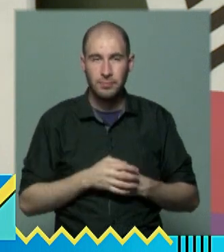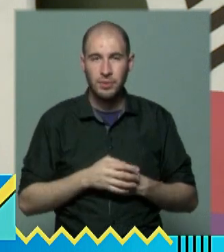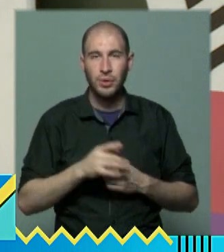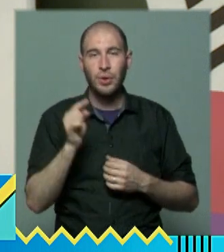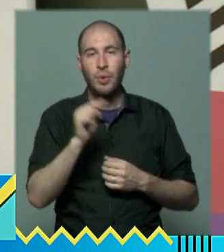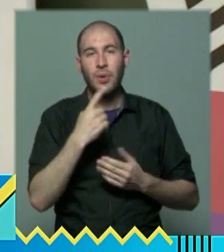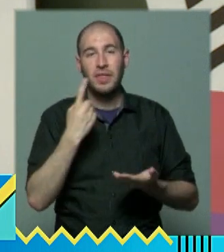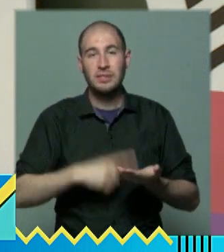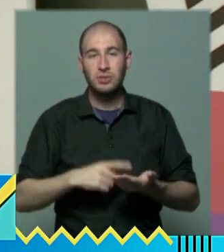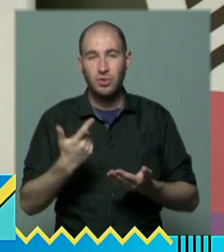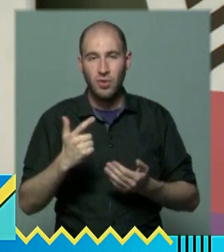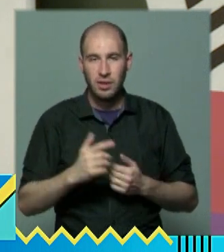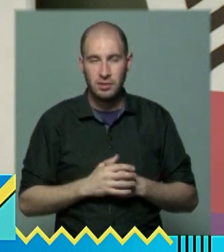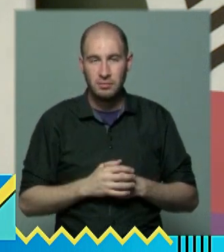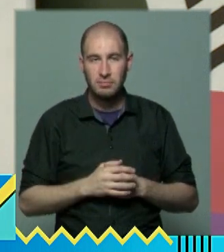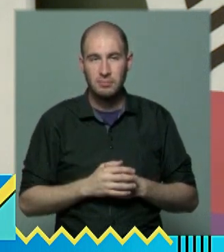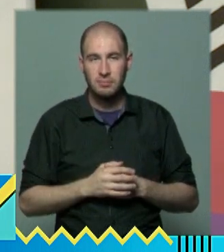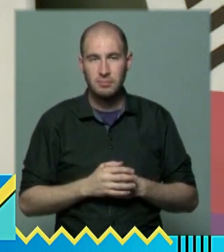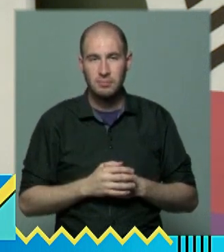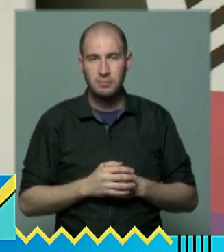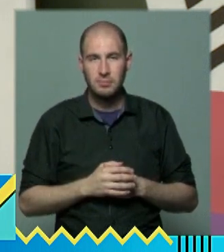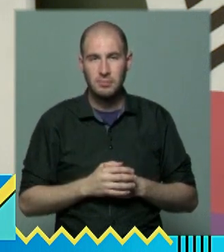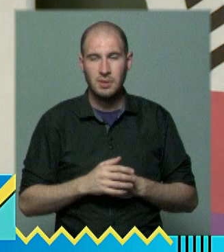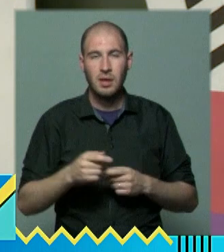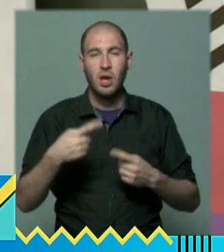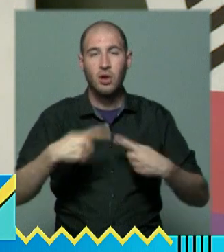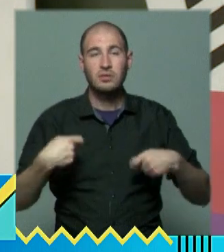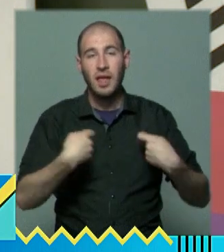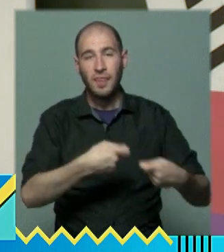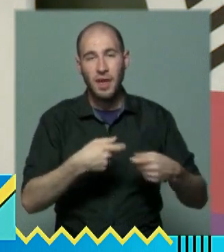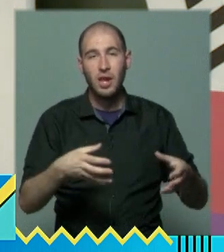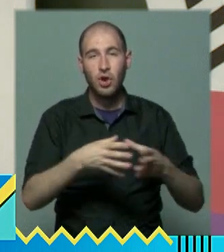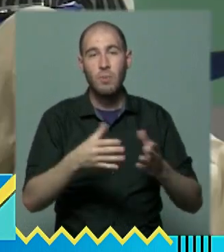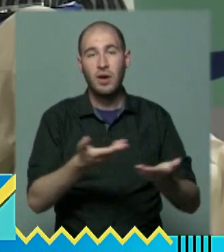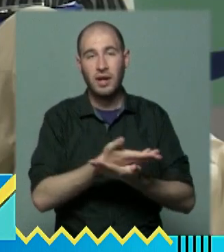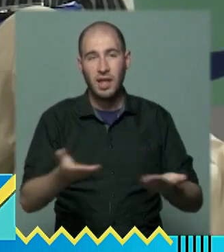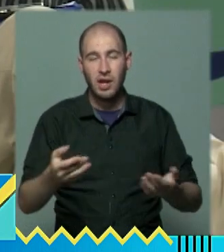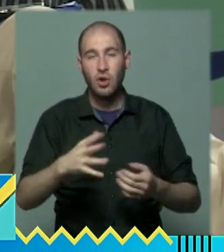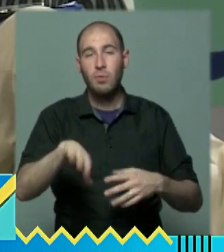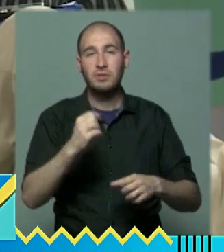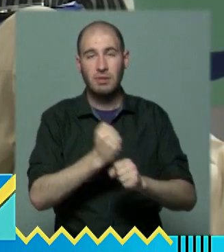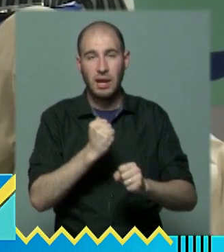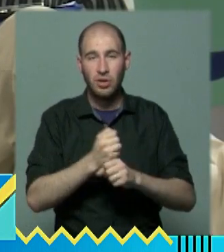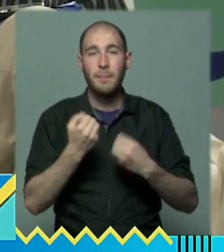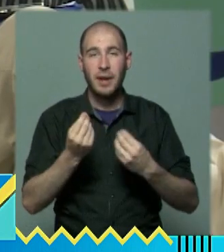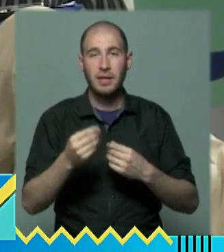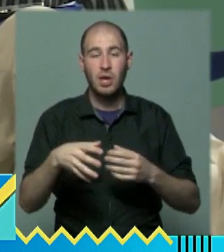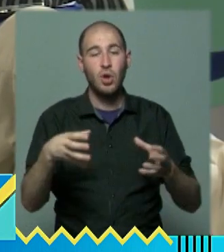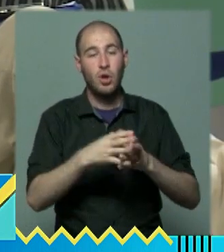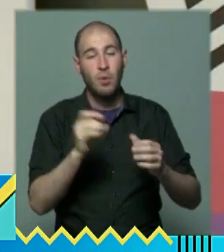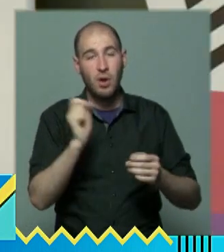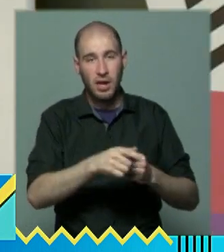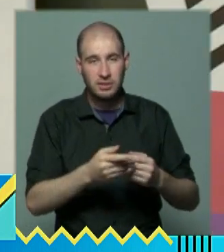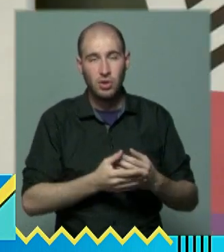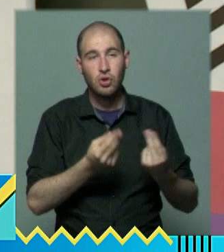tenés la decisión de inyectarle recursos a los sectores populares, a los sectores de los trabajadores, para que esos sectores